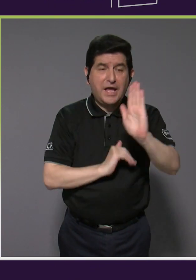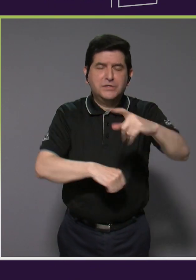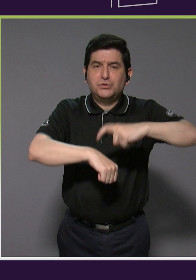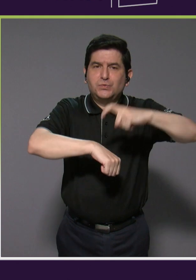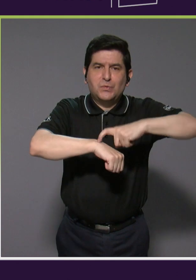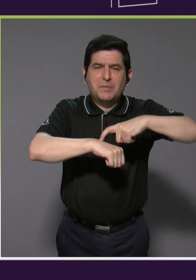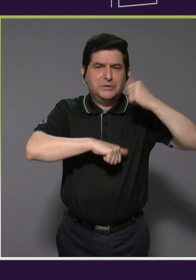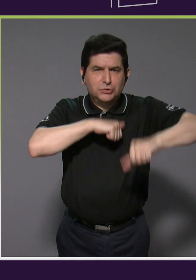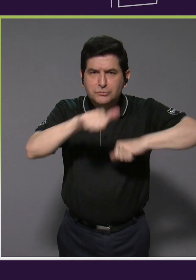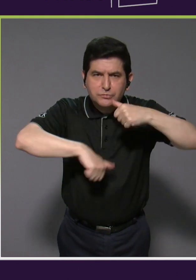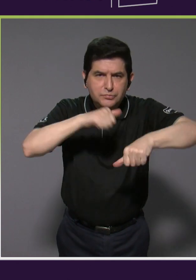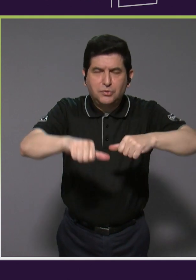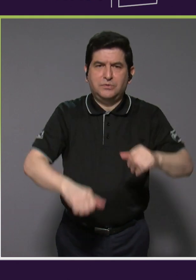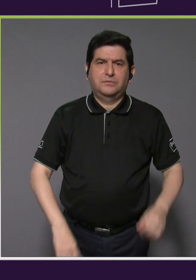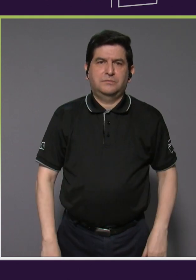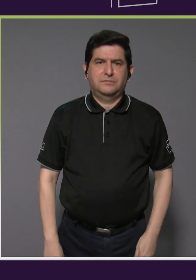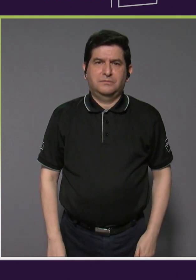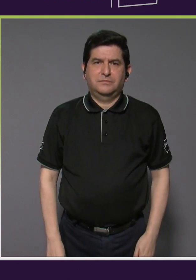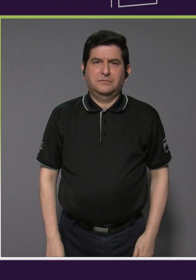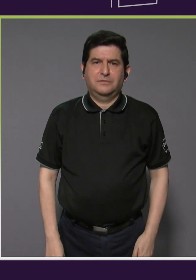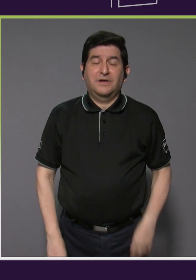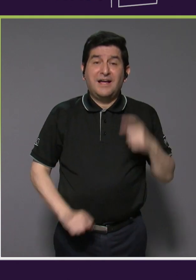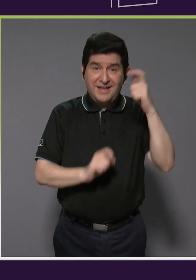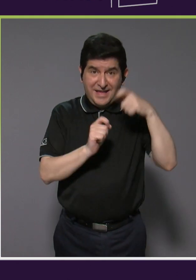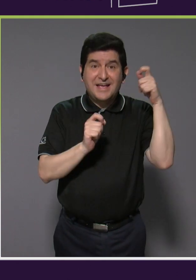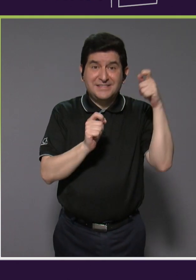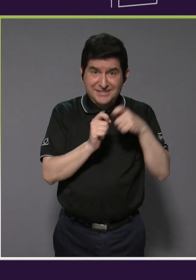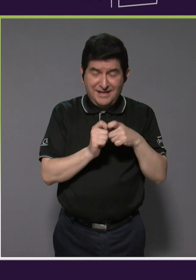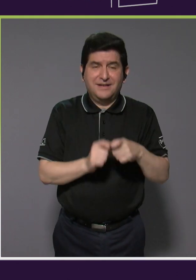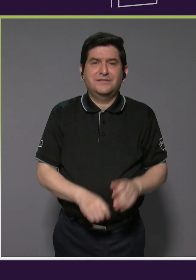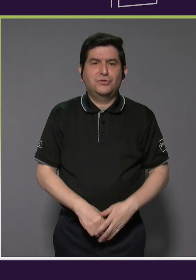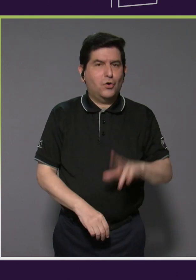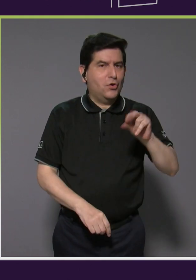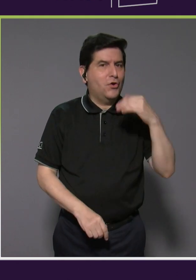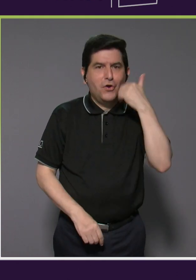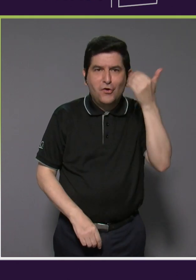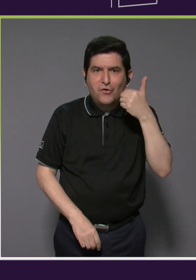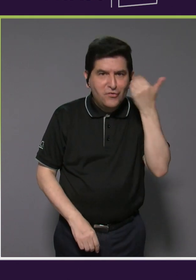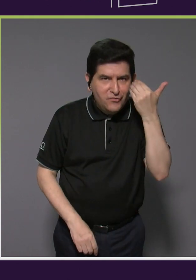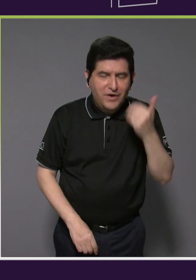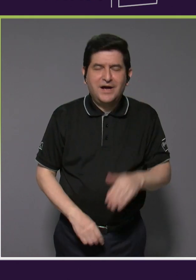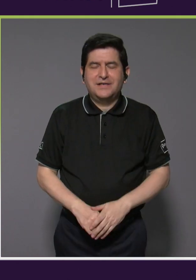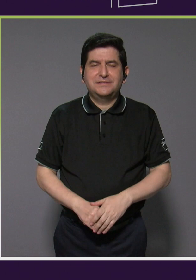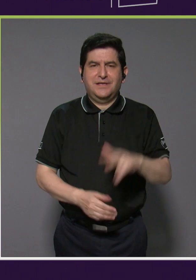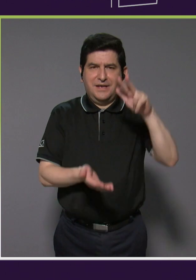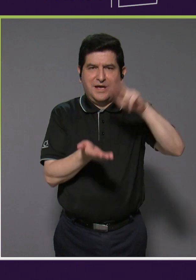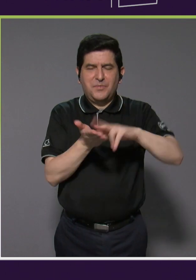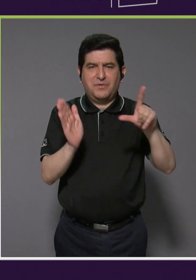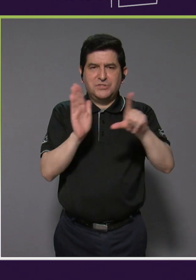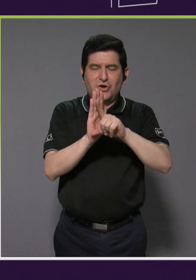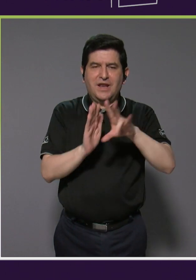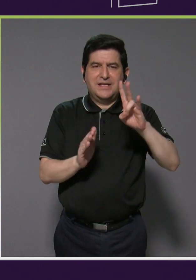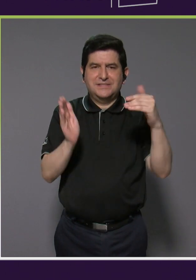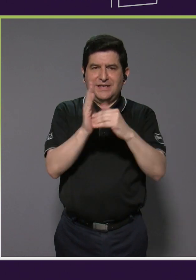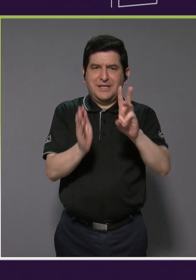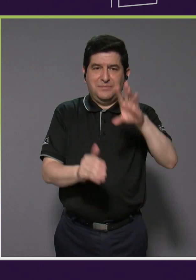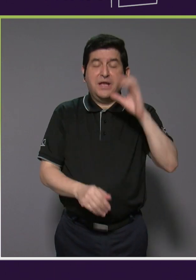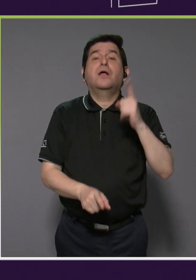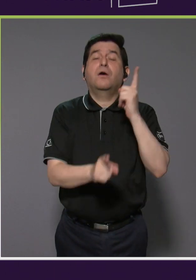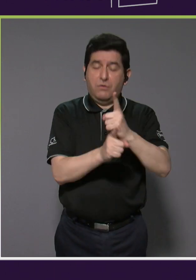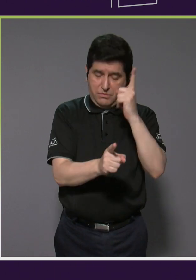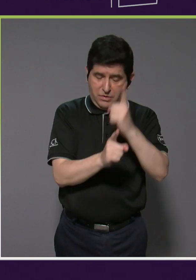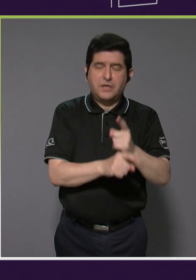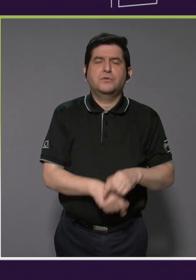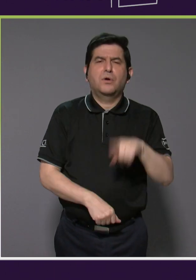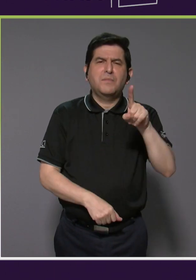momento, ¿verdad? Entonces, que eso es precisamente inaceptable. no ha sido fácil y la aprobación de la ley 7600